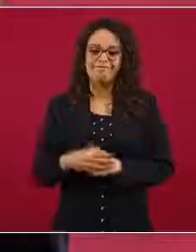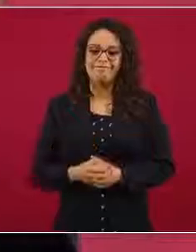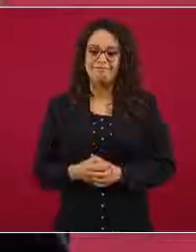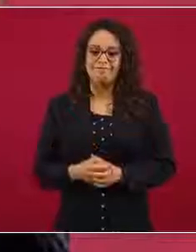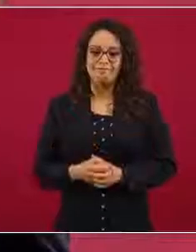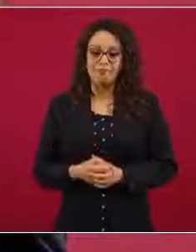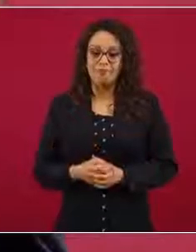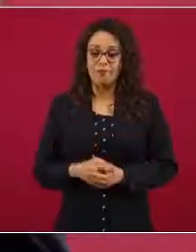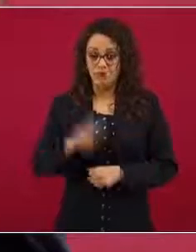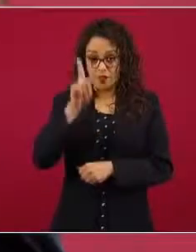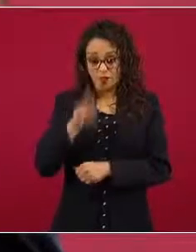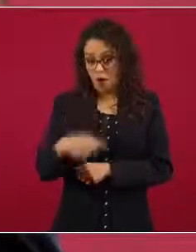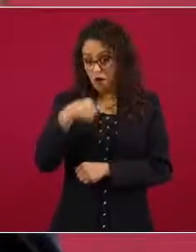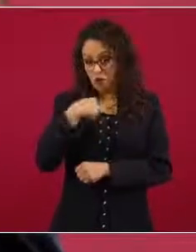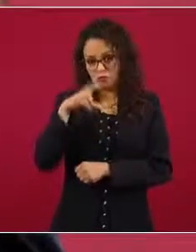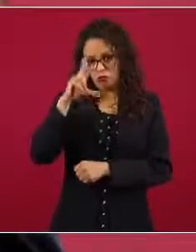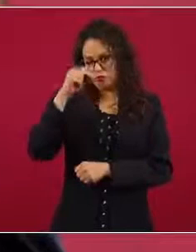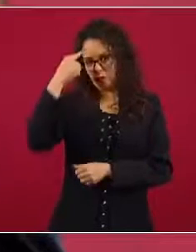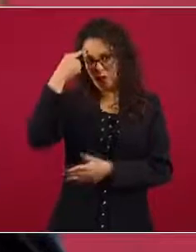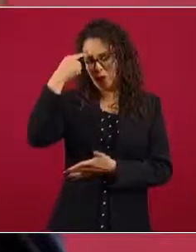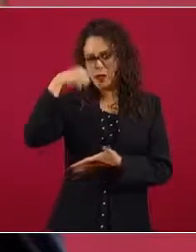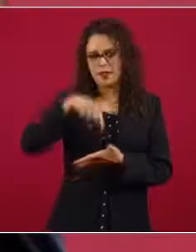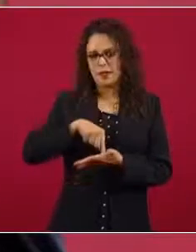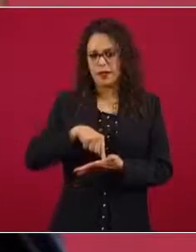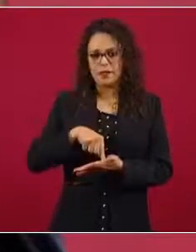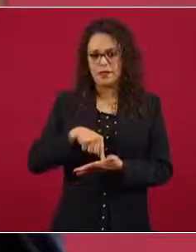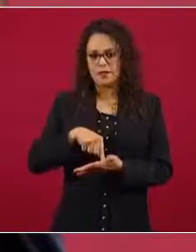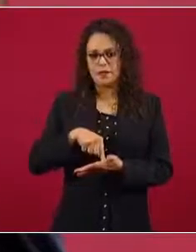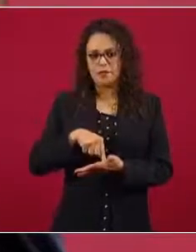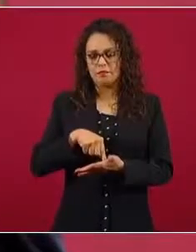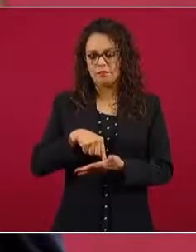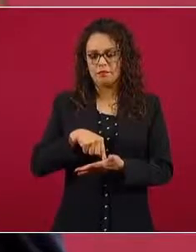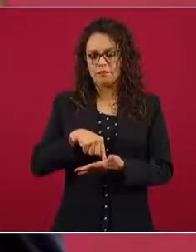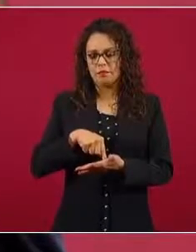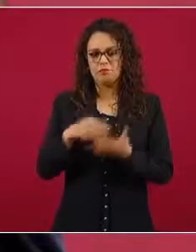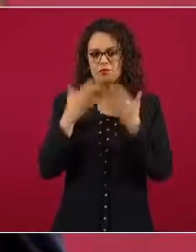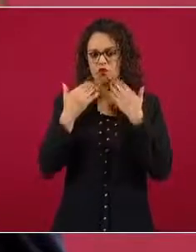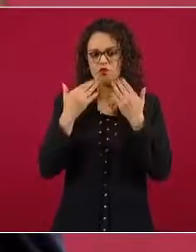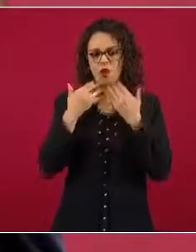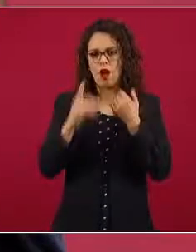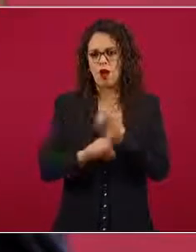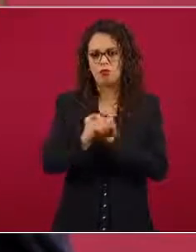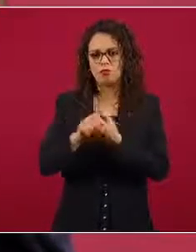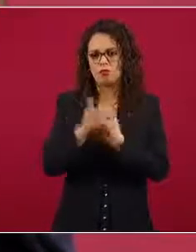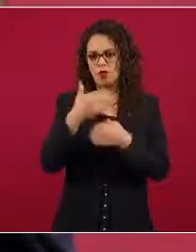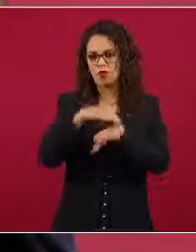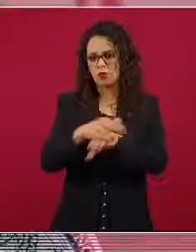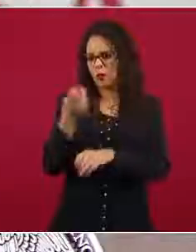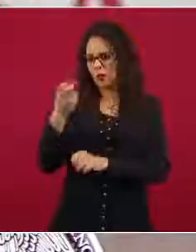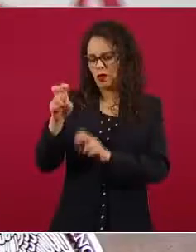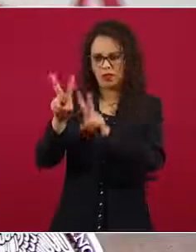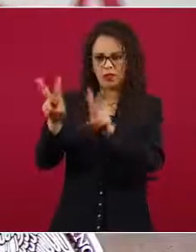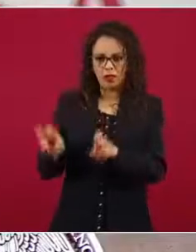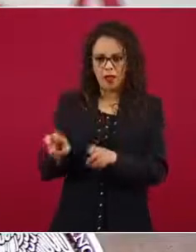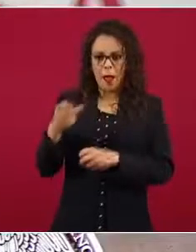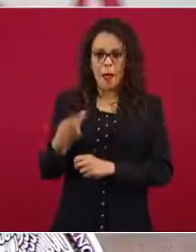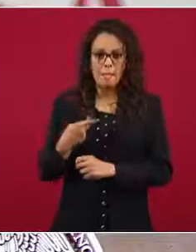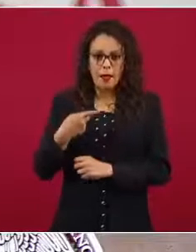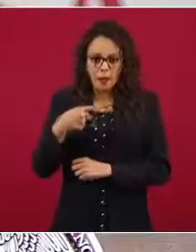No creo yo pues que haya ningún problema en ese sentido. De todas maneras, vamos a